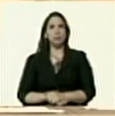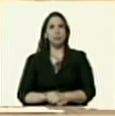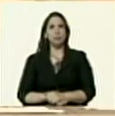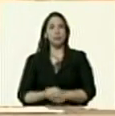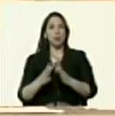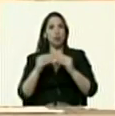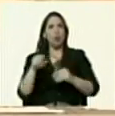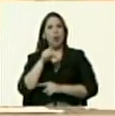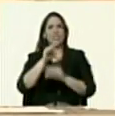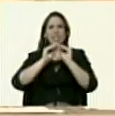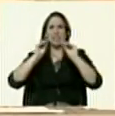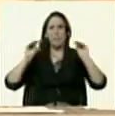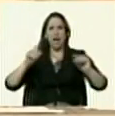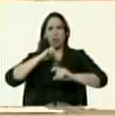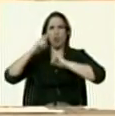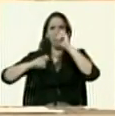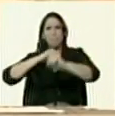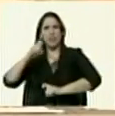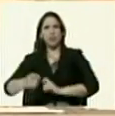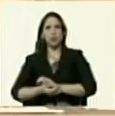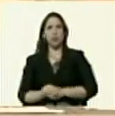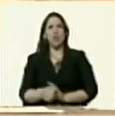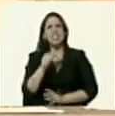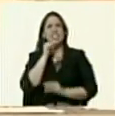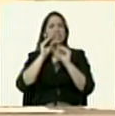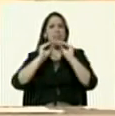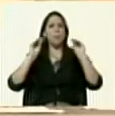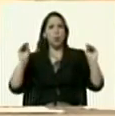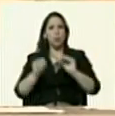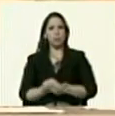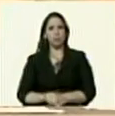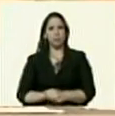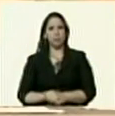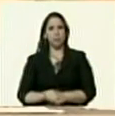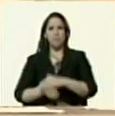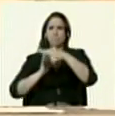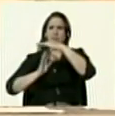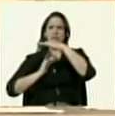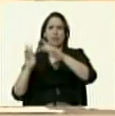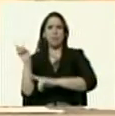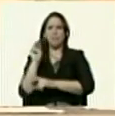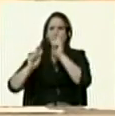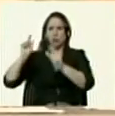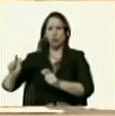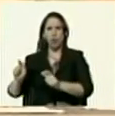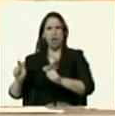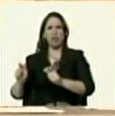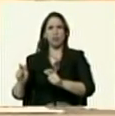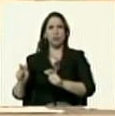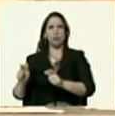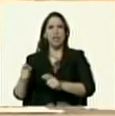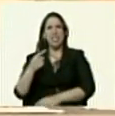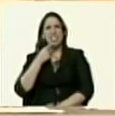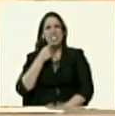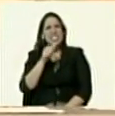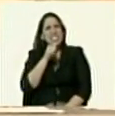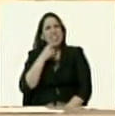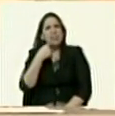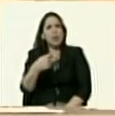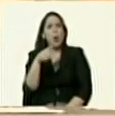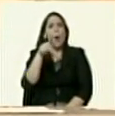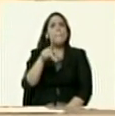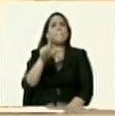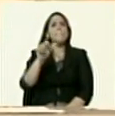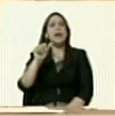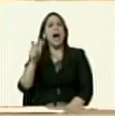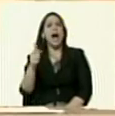Todo este llamado al desprecio. ¿Quién llamó a los migrantes venezolanos una plaga? ¿Quién dijo que eran una plaga?